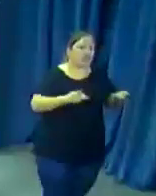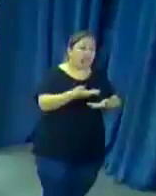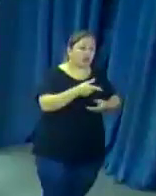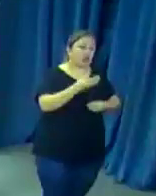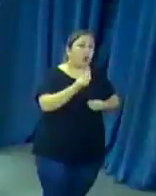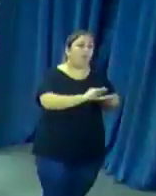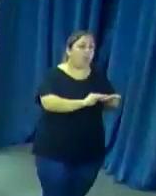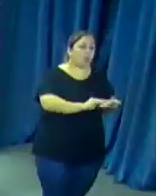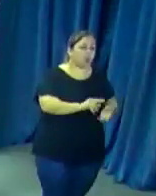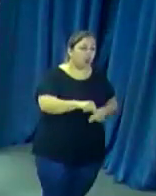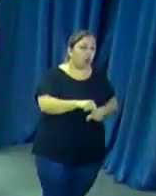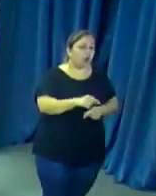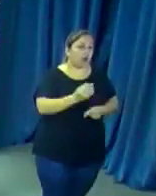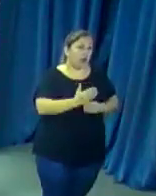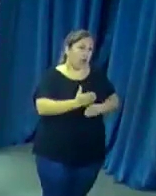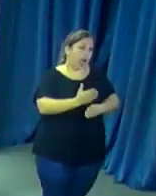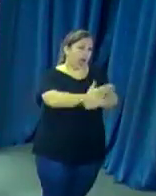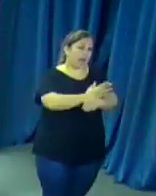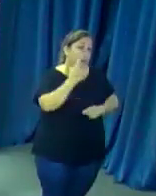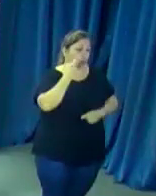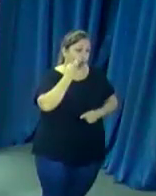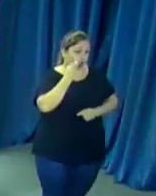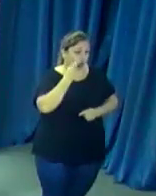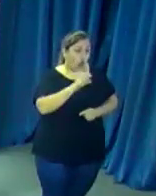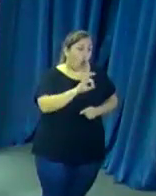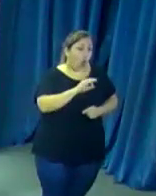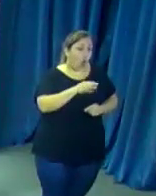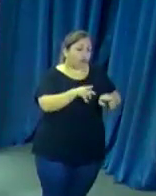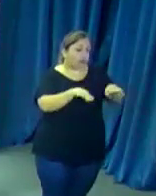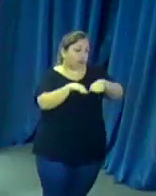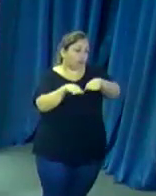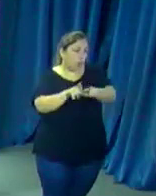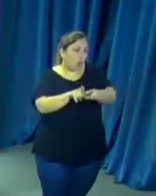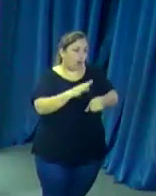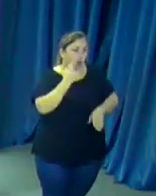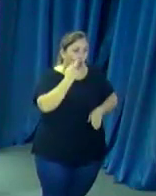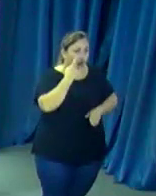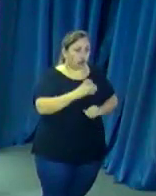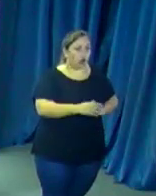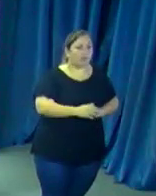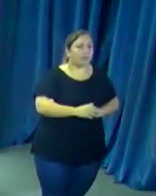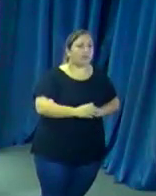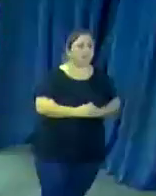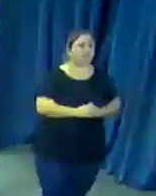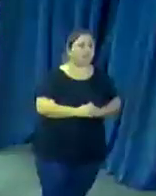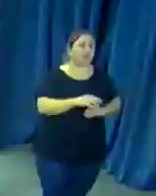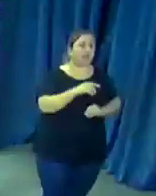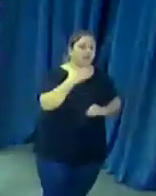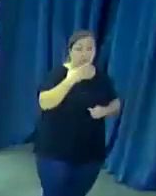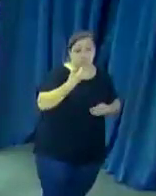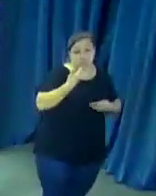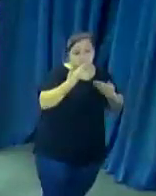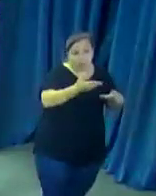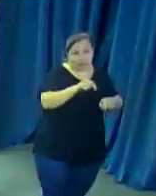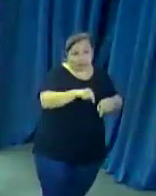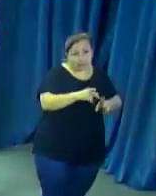uso antes que el control o paralelo al control. Por lo cual, bueno, lo pongo en la mesa porque creo que es